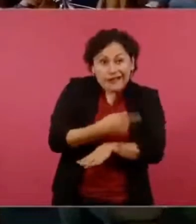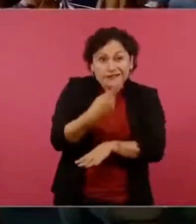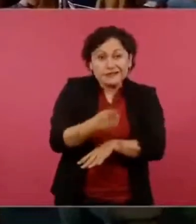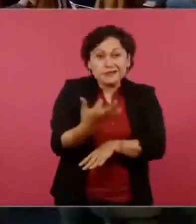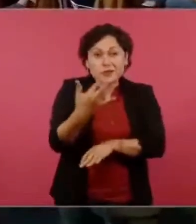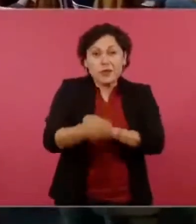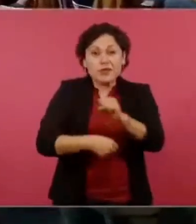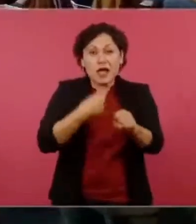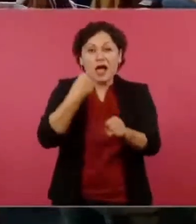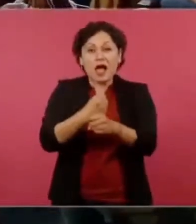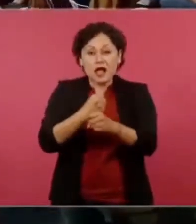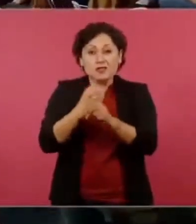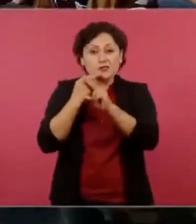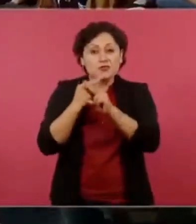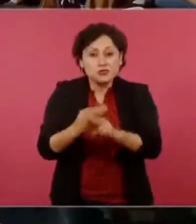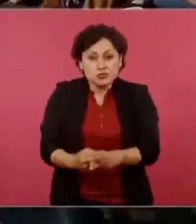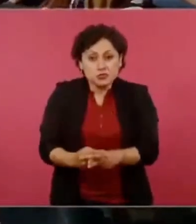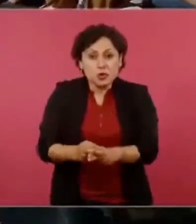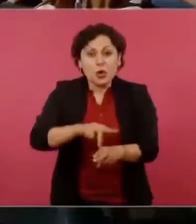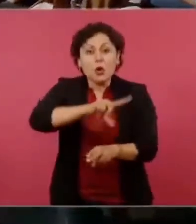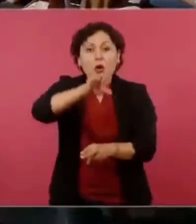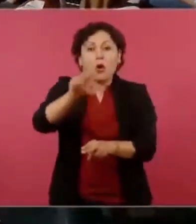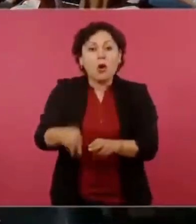en ese entonces se aprobaron